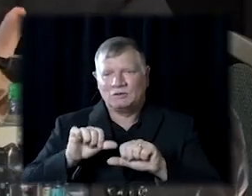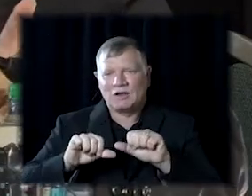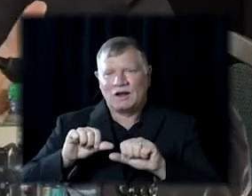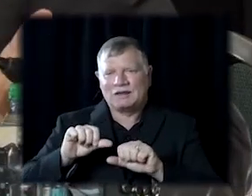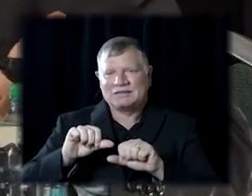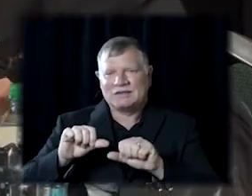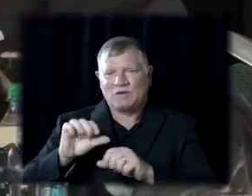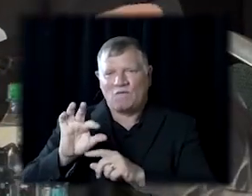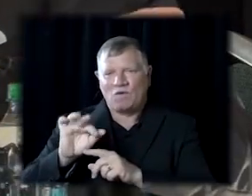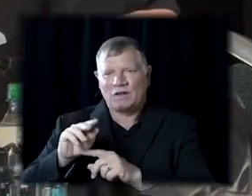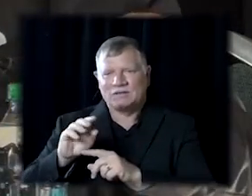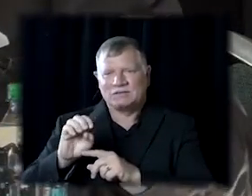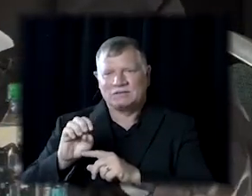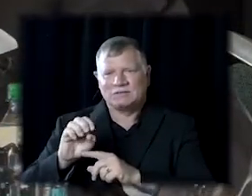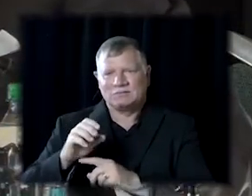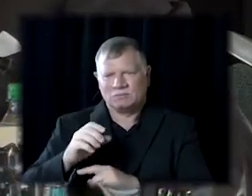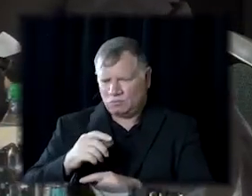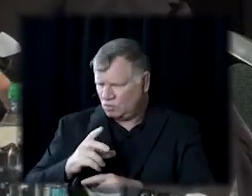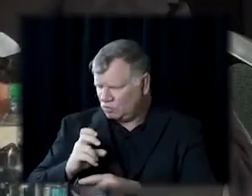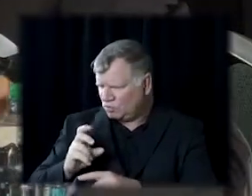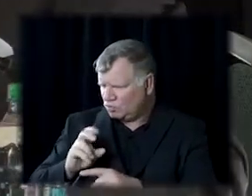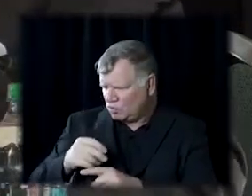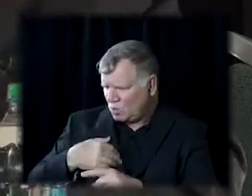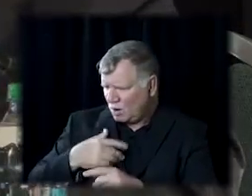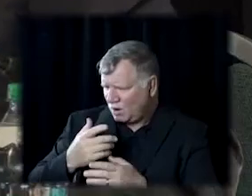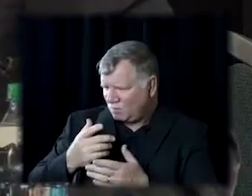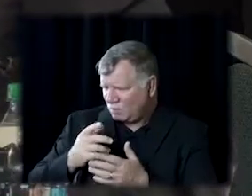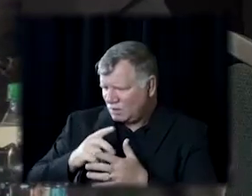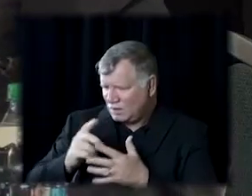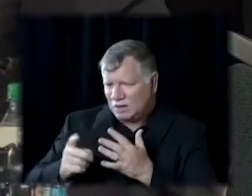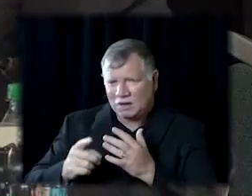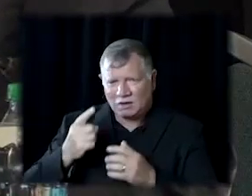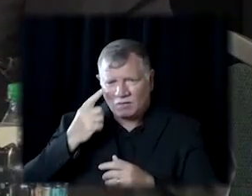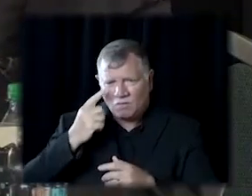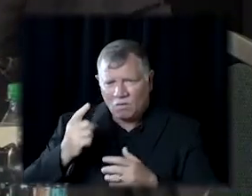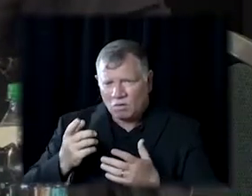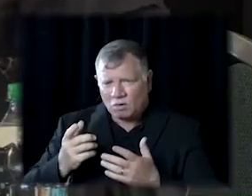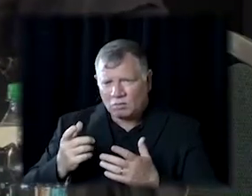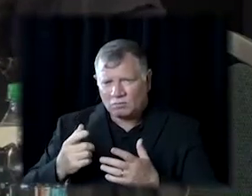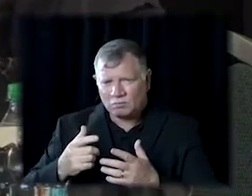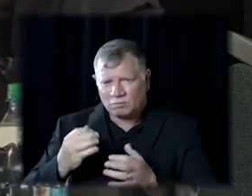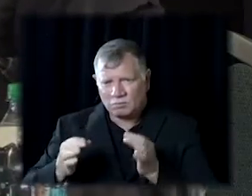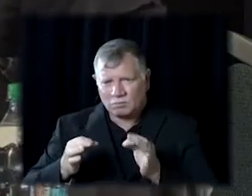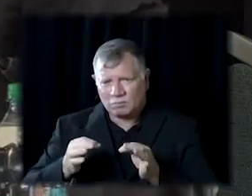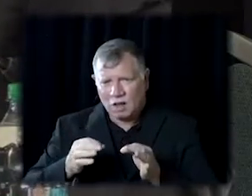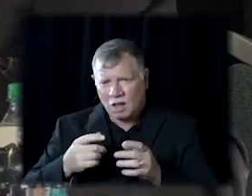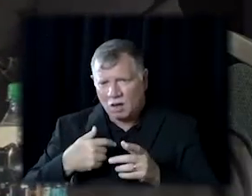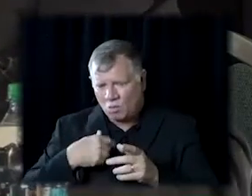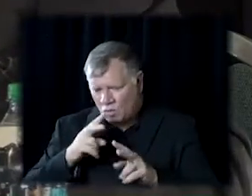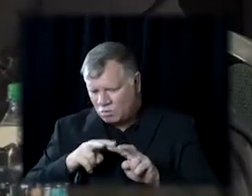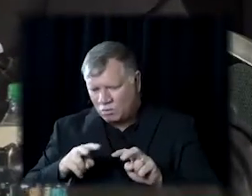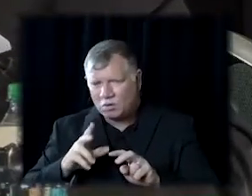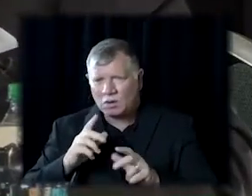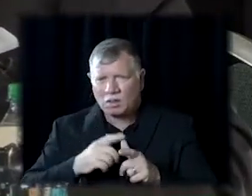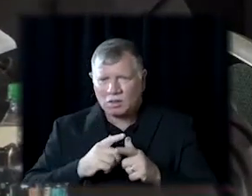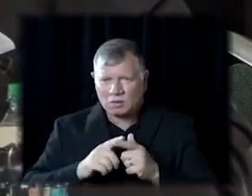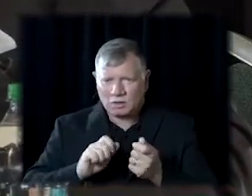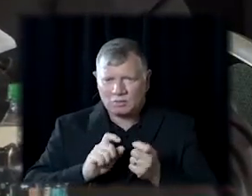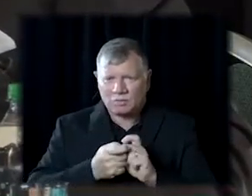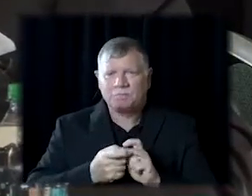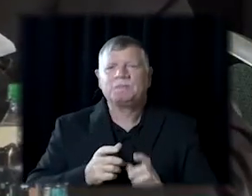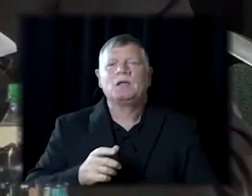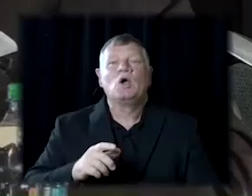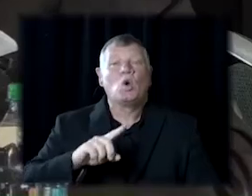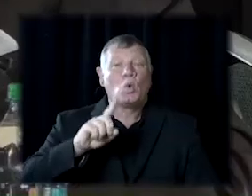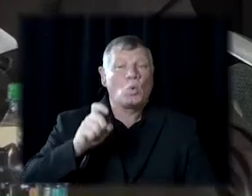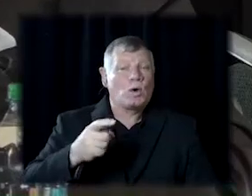forenses, tú tienes you have the details of the, ella va por ellos, y si tú quieres que te los traduzca, con muchísimo gusto.